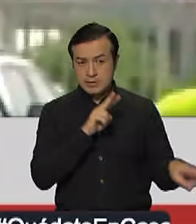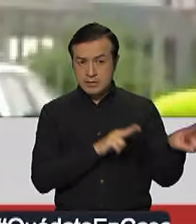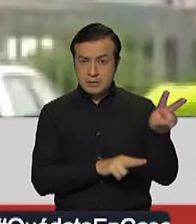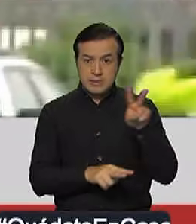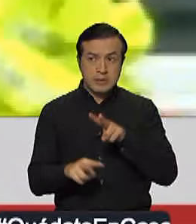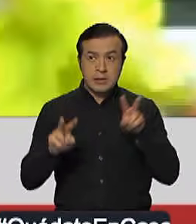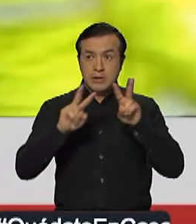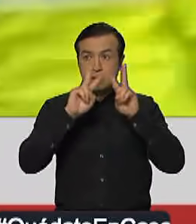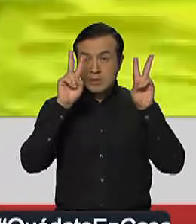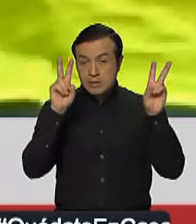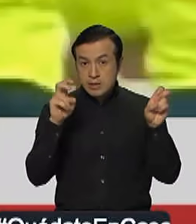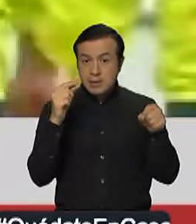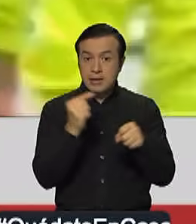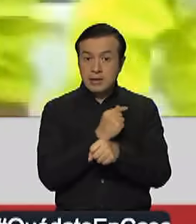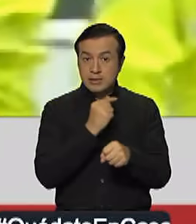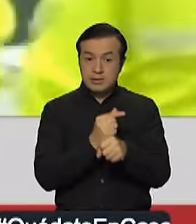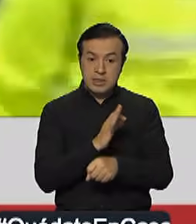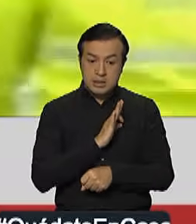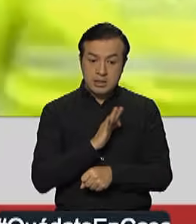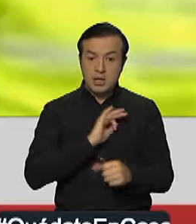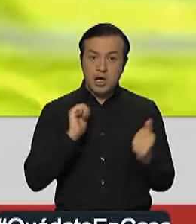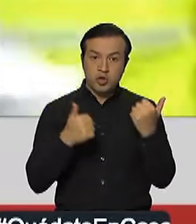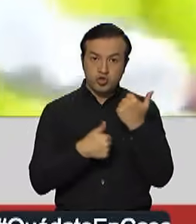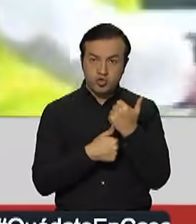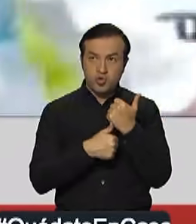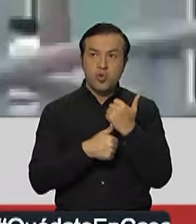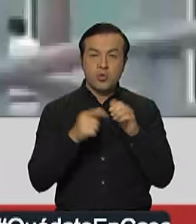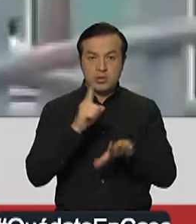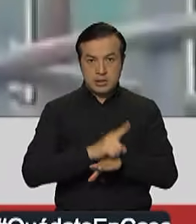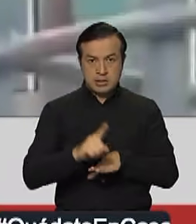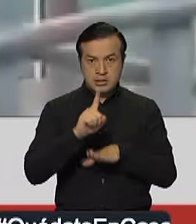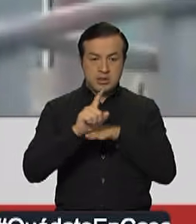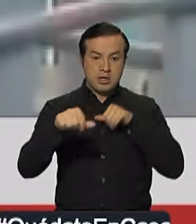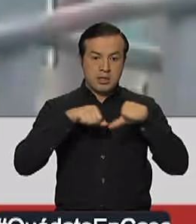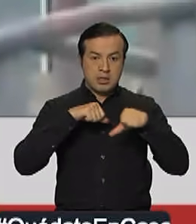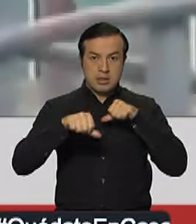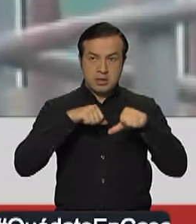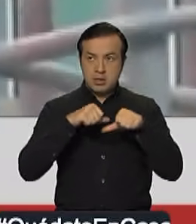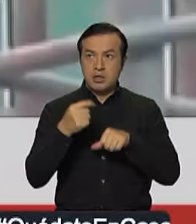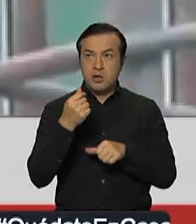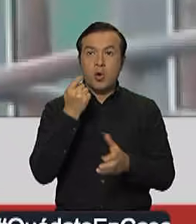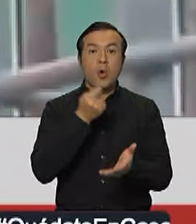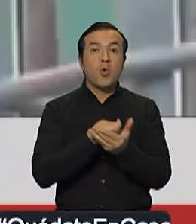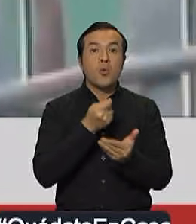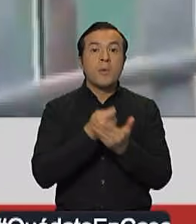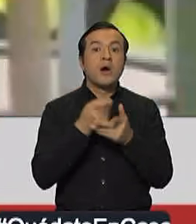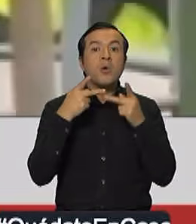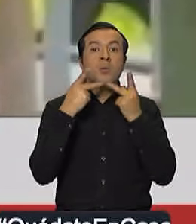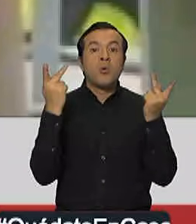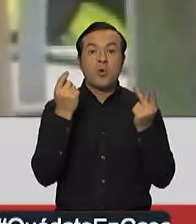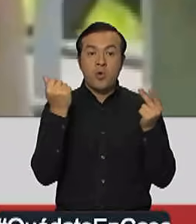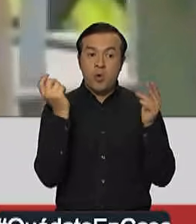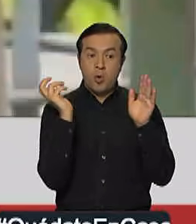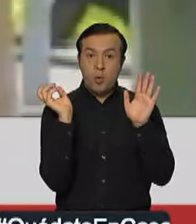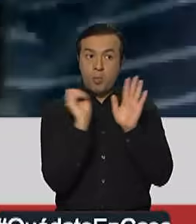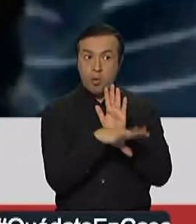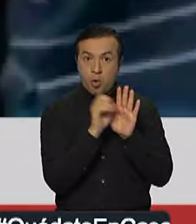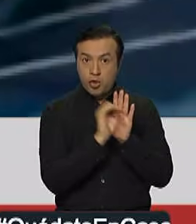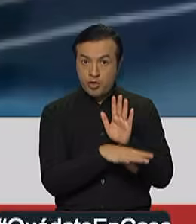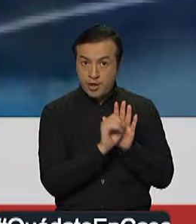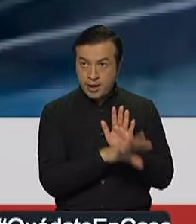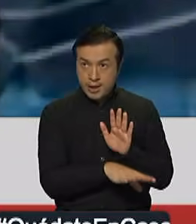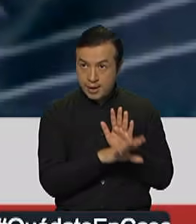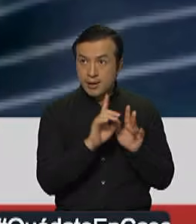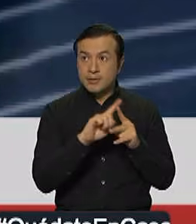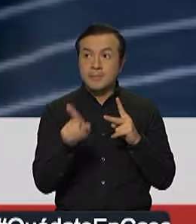las áreas de gerencia técnica, subdirección, administración financiera, compras públicas, bodegas generales y talento